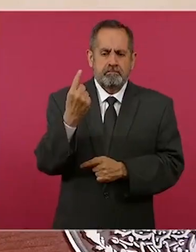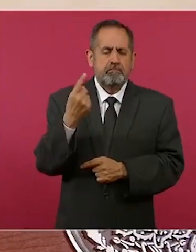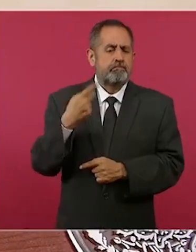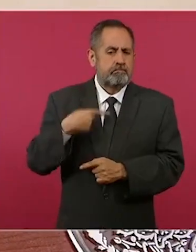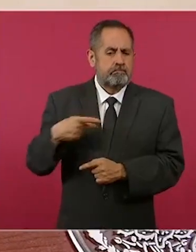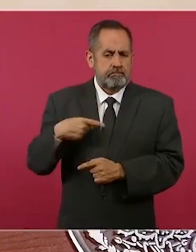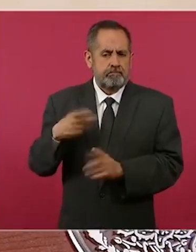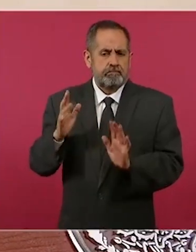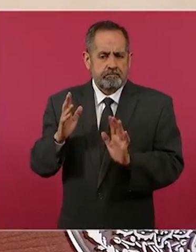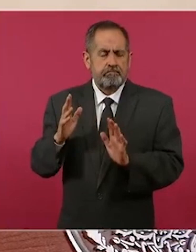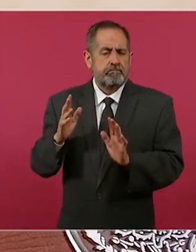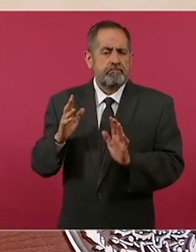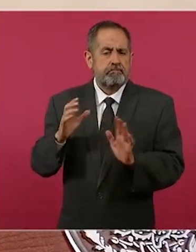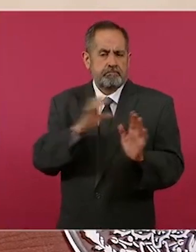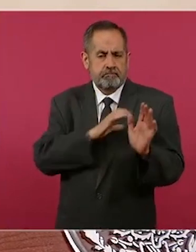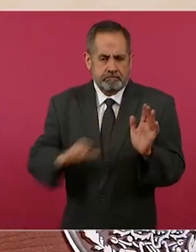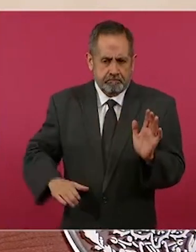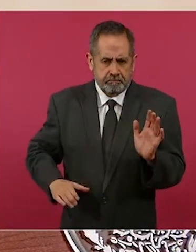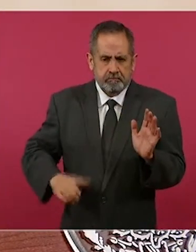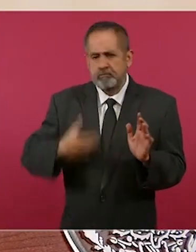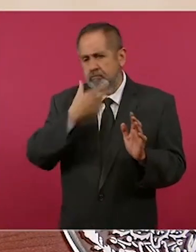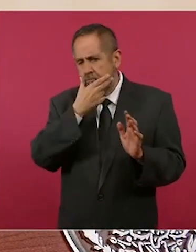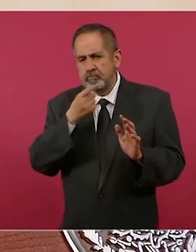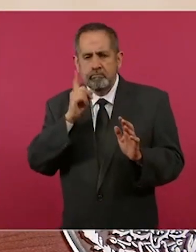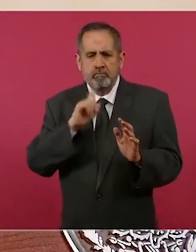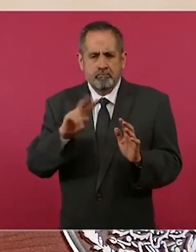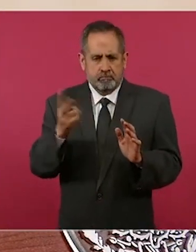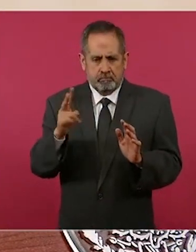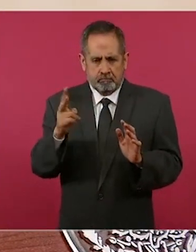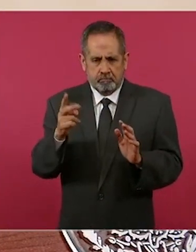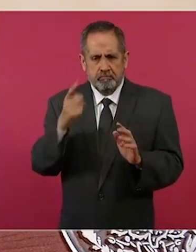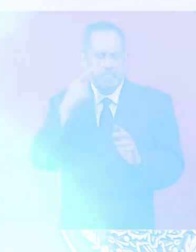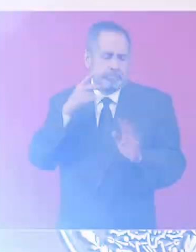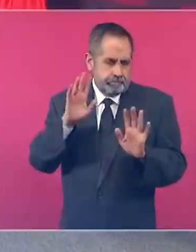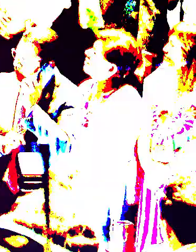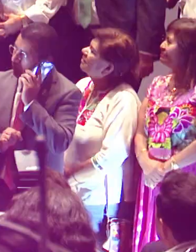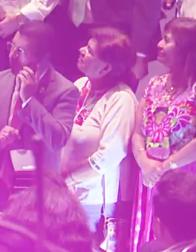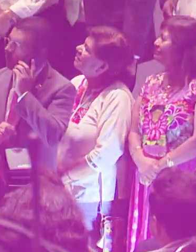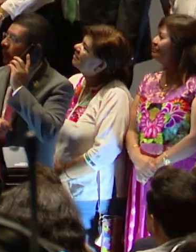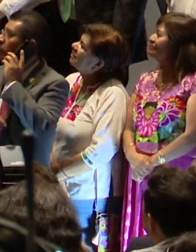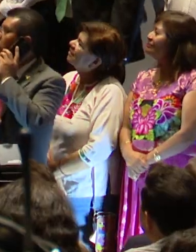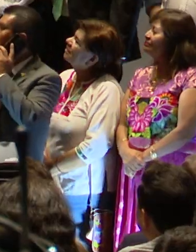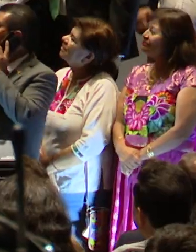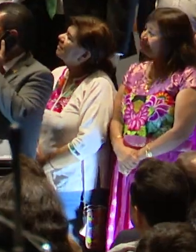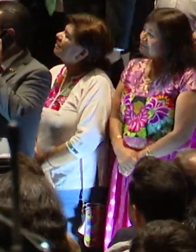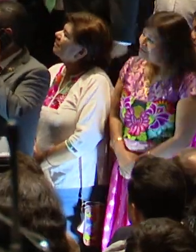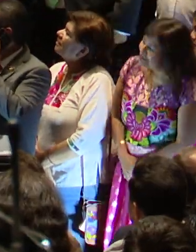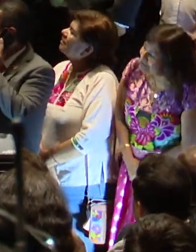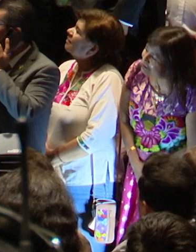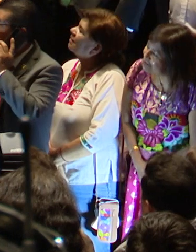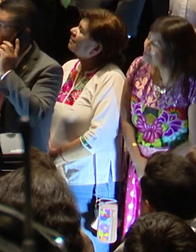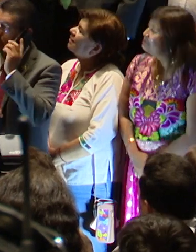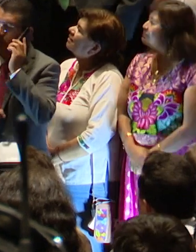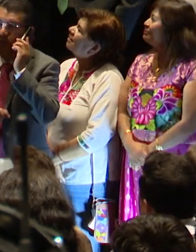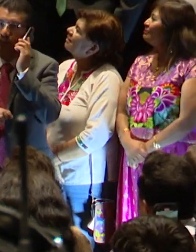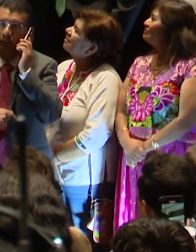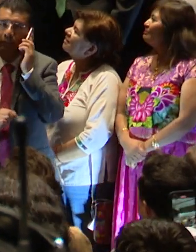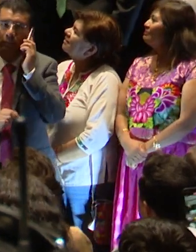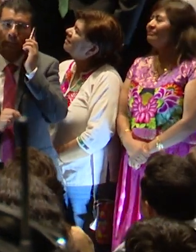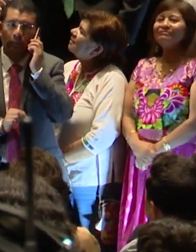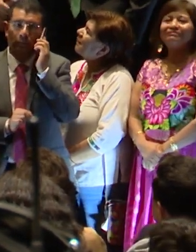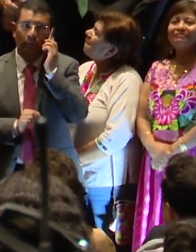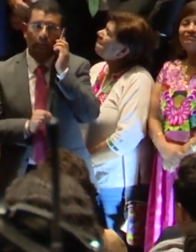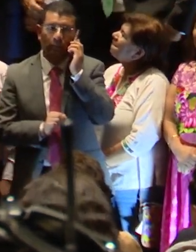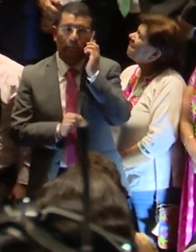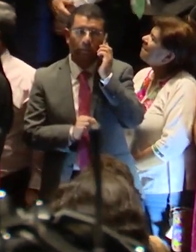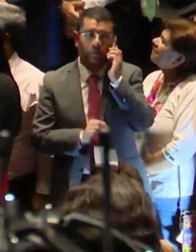al candidato o candidata a la presidencia. La carrera por la candidatura presidencial está